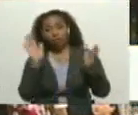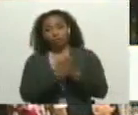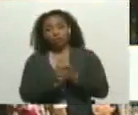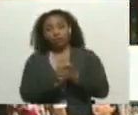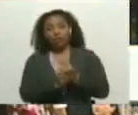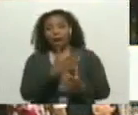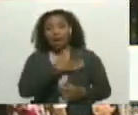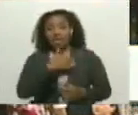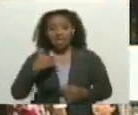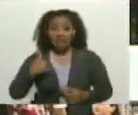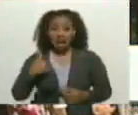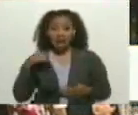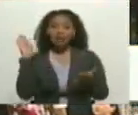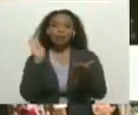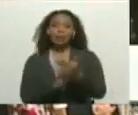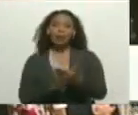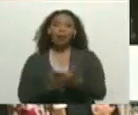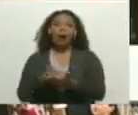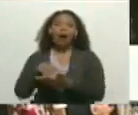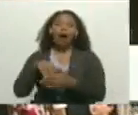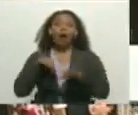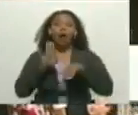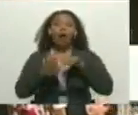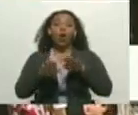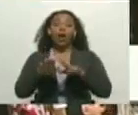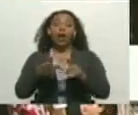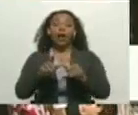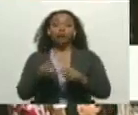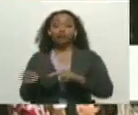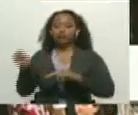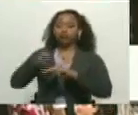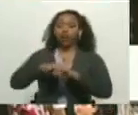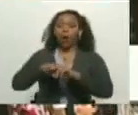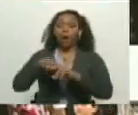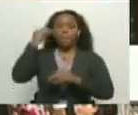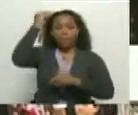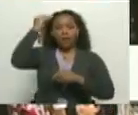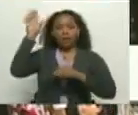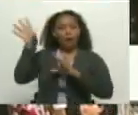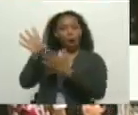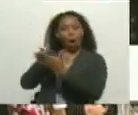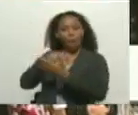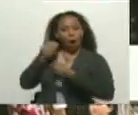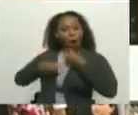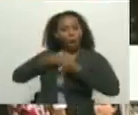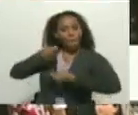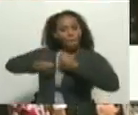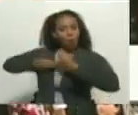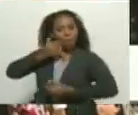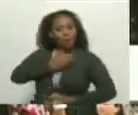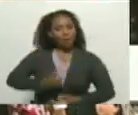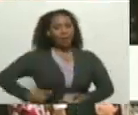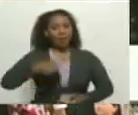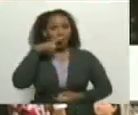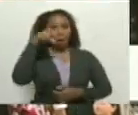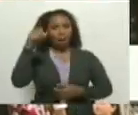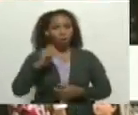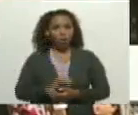quiera que se ponga en los zapatos al presidente un ratico, pues, para ver si es cómodo, para ver si puede dormir, si puede descansar. Es